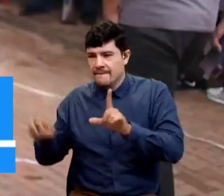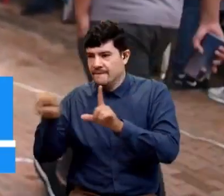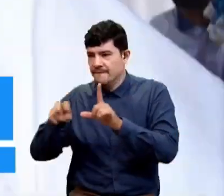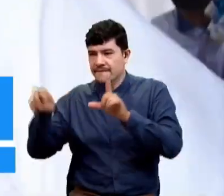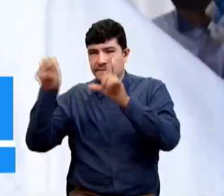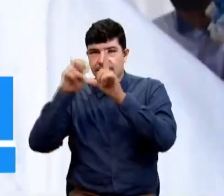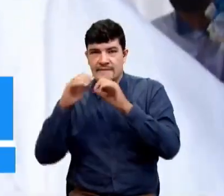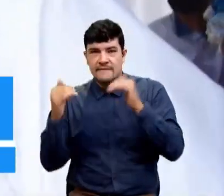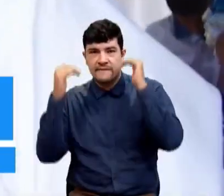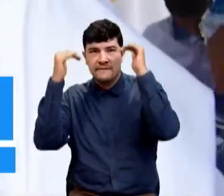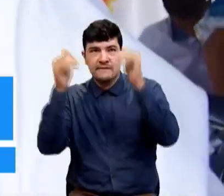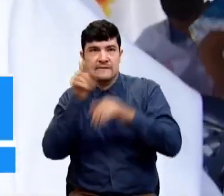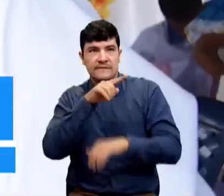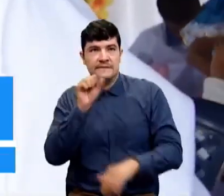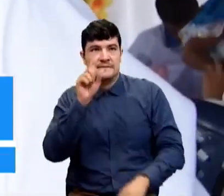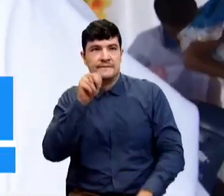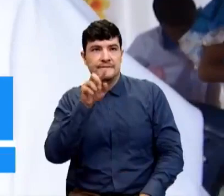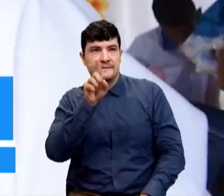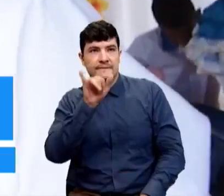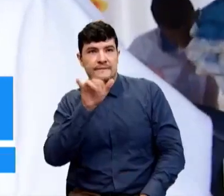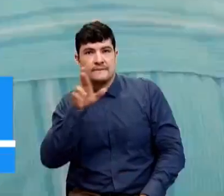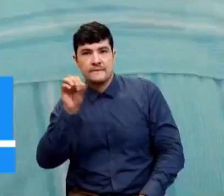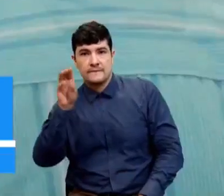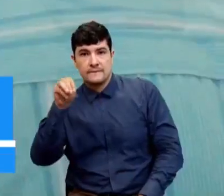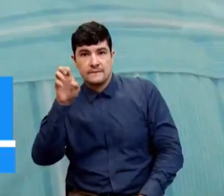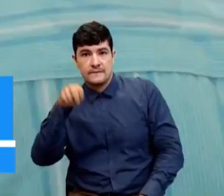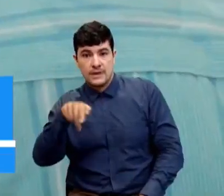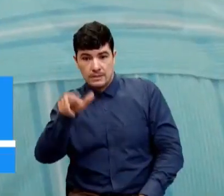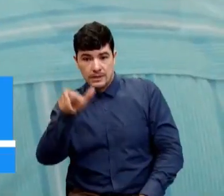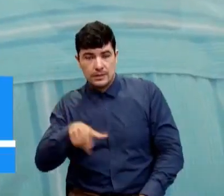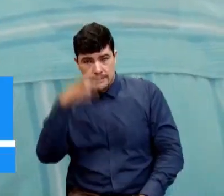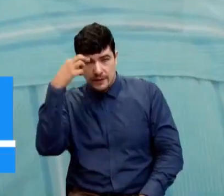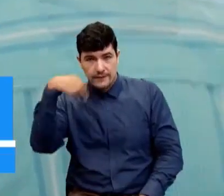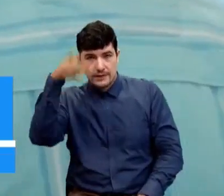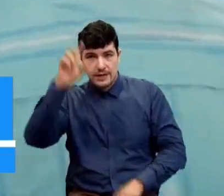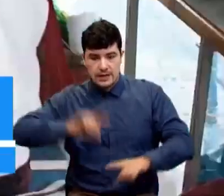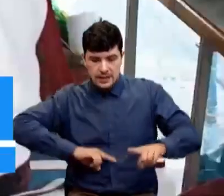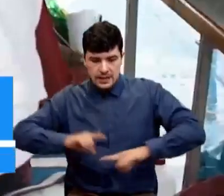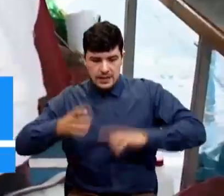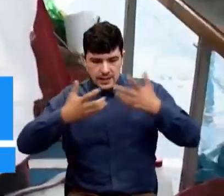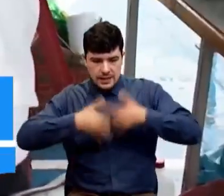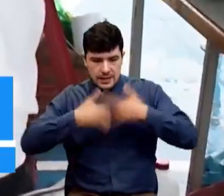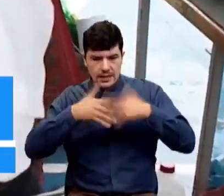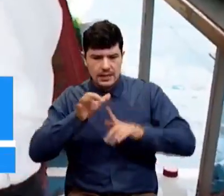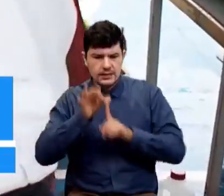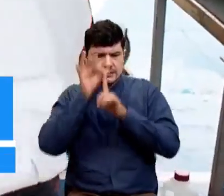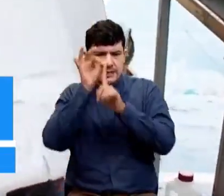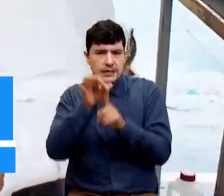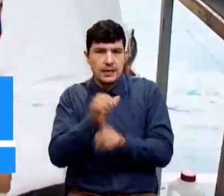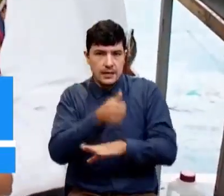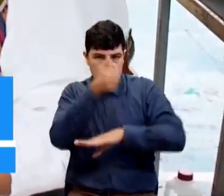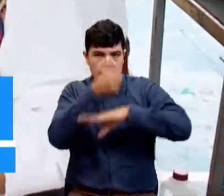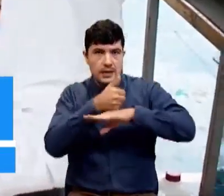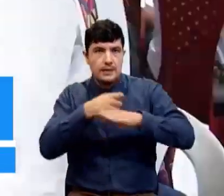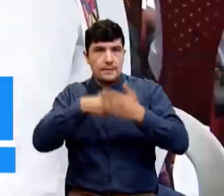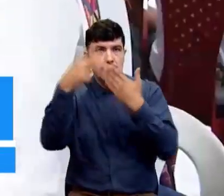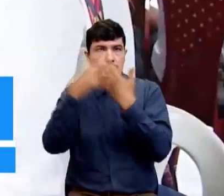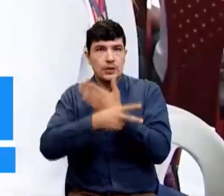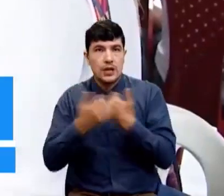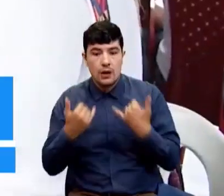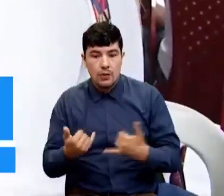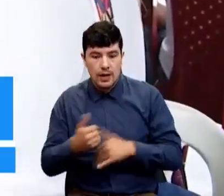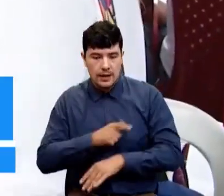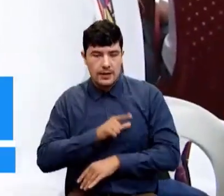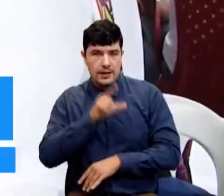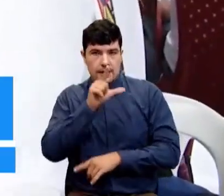tipo de Rango Sandy Román es administradora de empresas especialista en gerencia de proyectos y ahora es la directora de